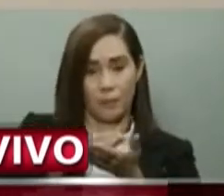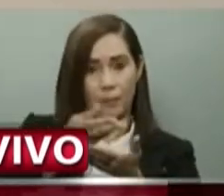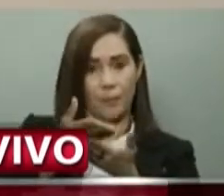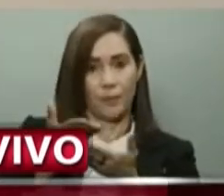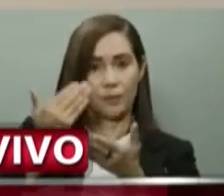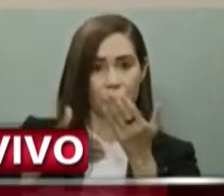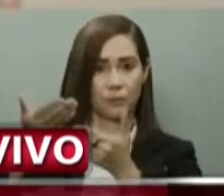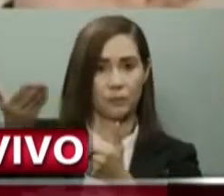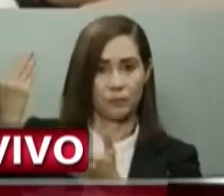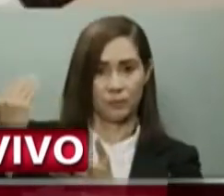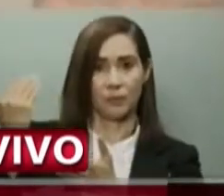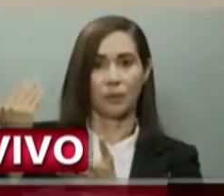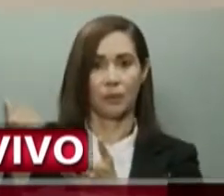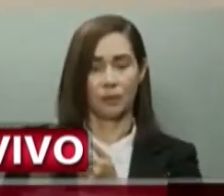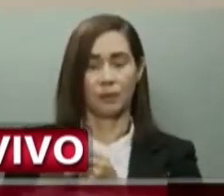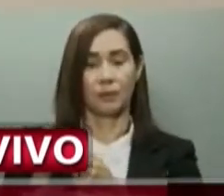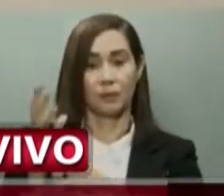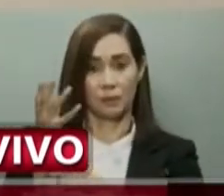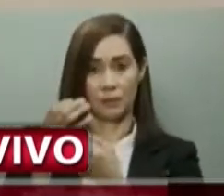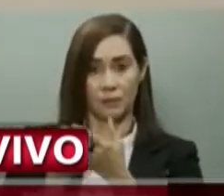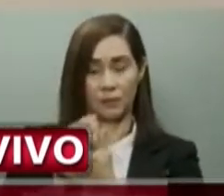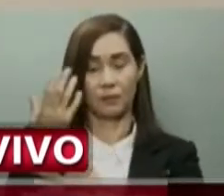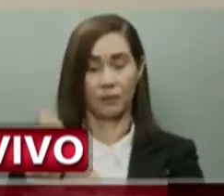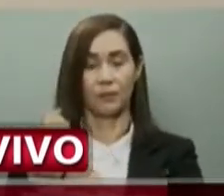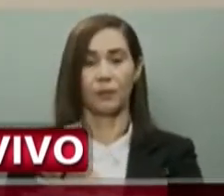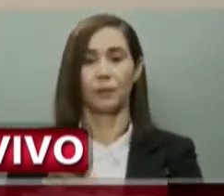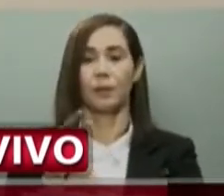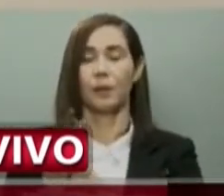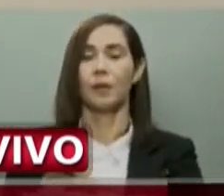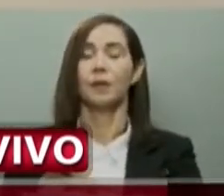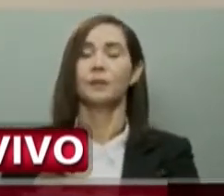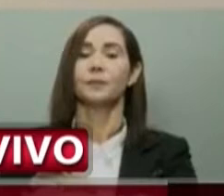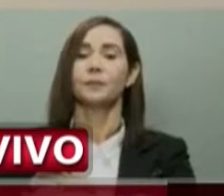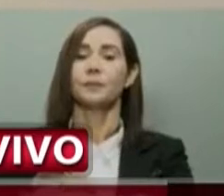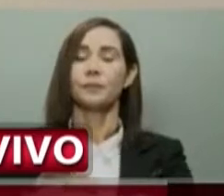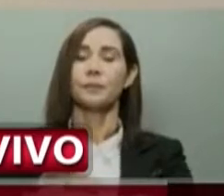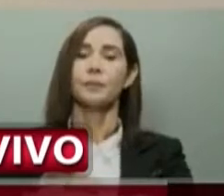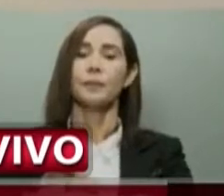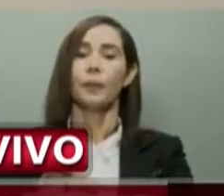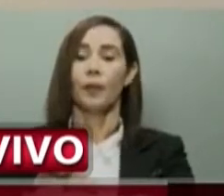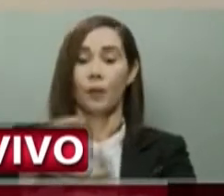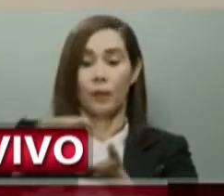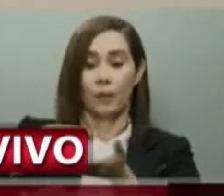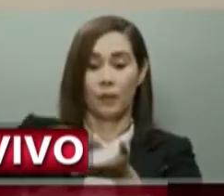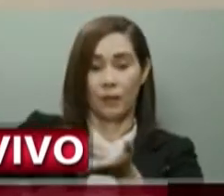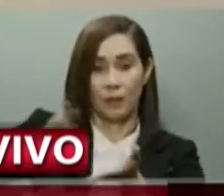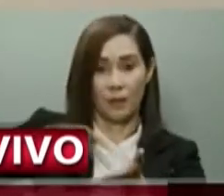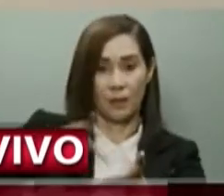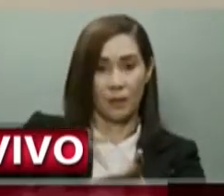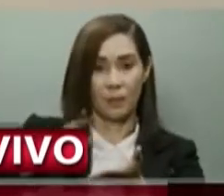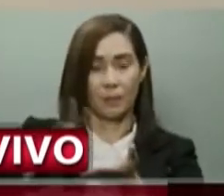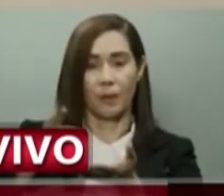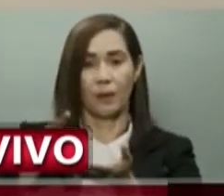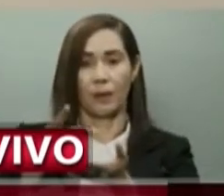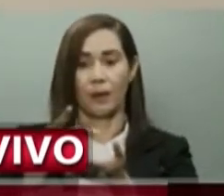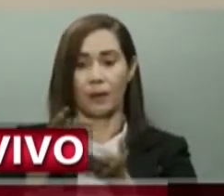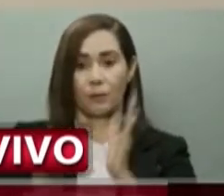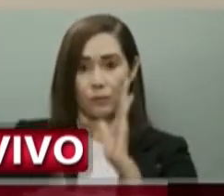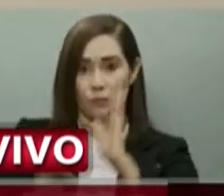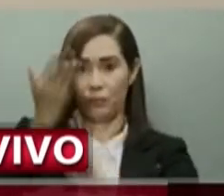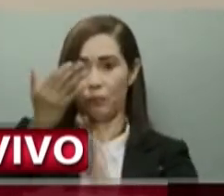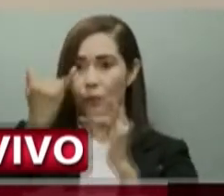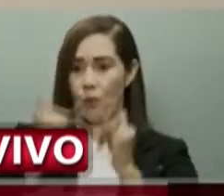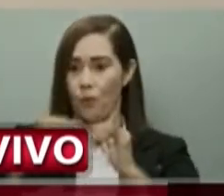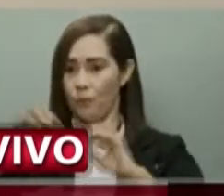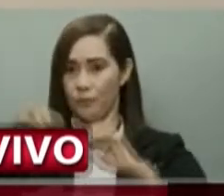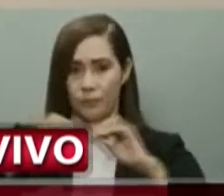que existían en septiembre. O sea, ellos no van a tener que pagar el precio que hoy está